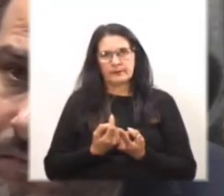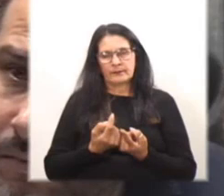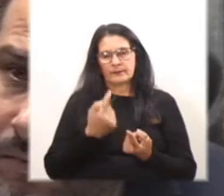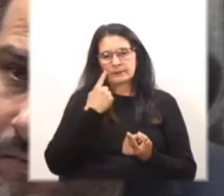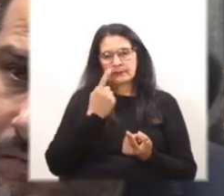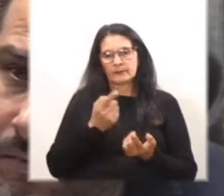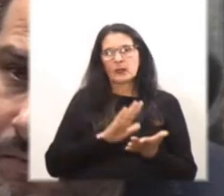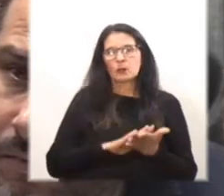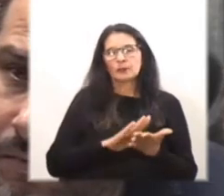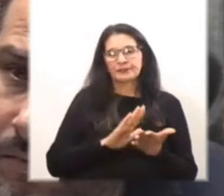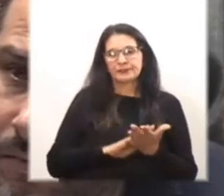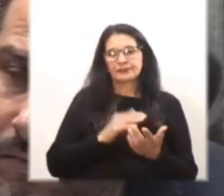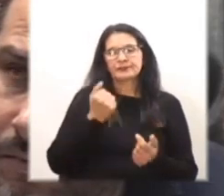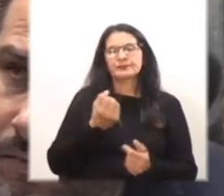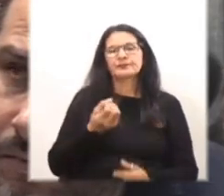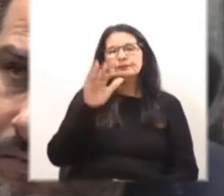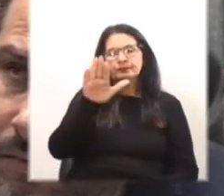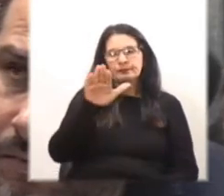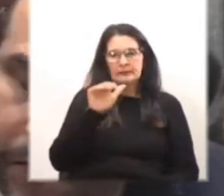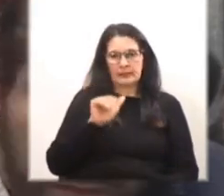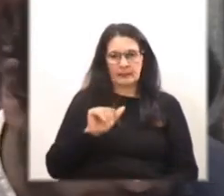justificar este llamado a sala,